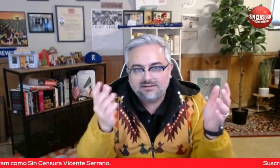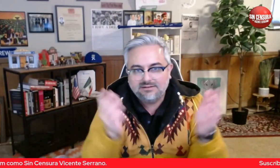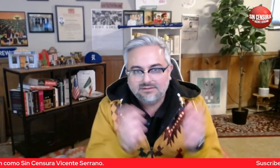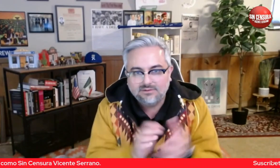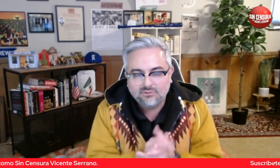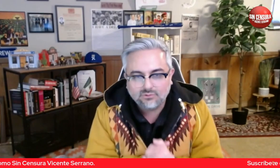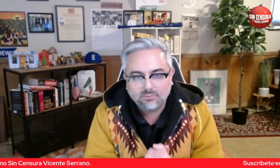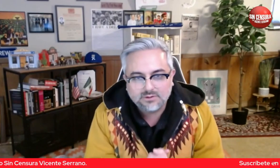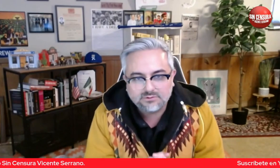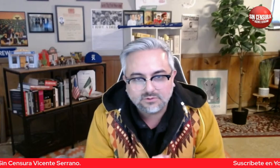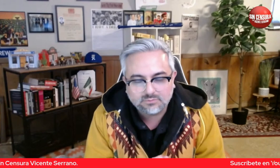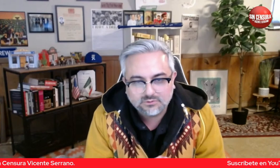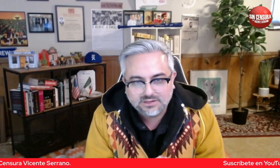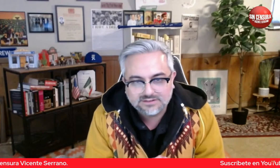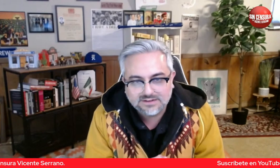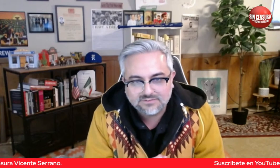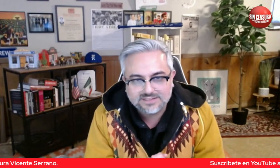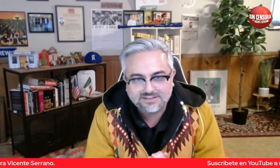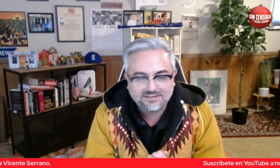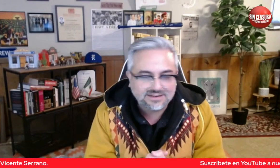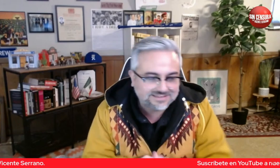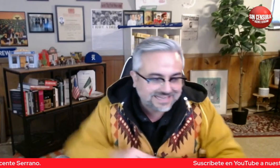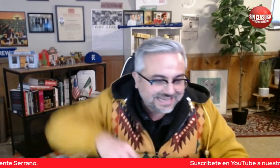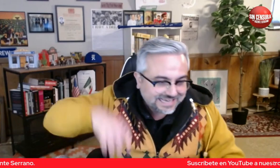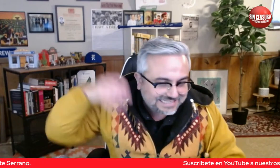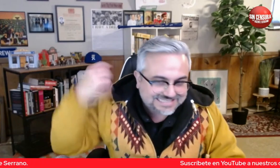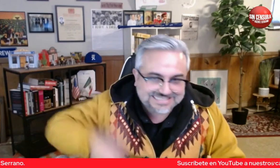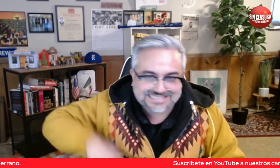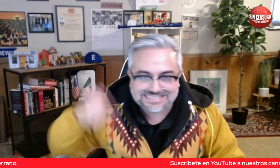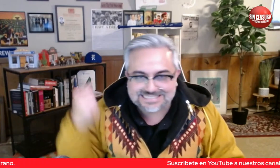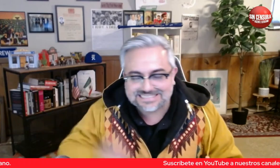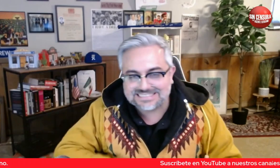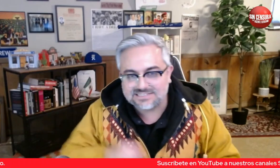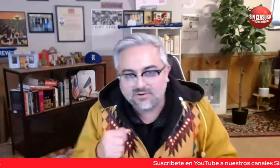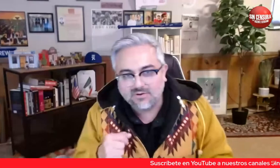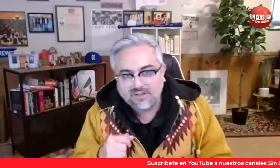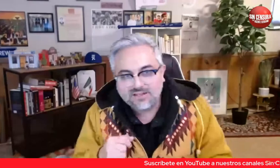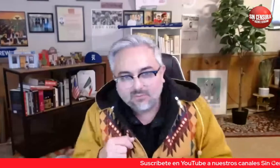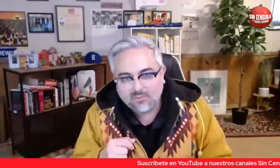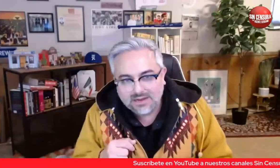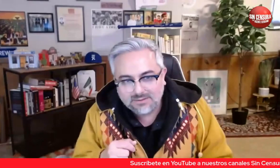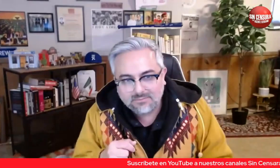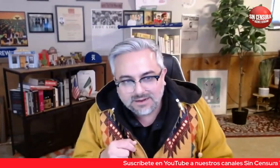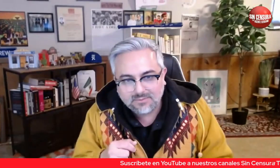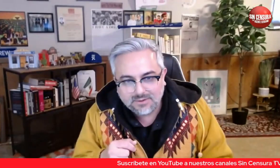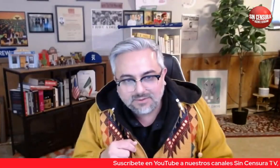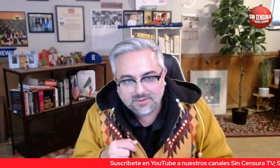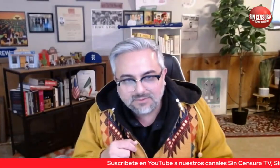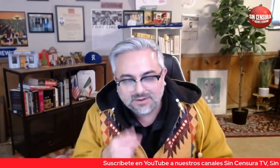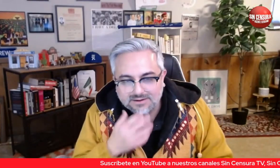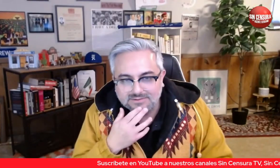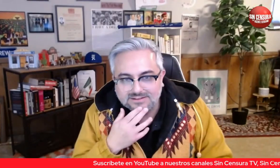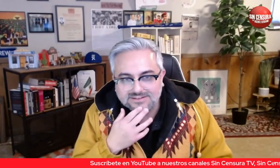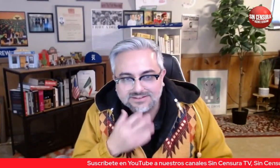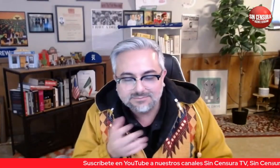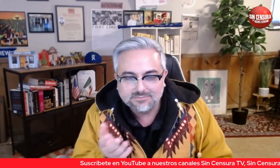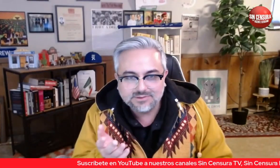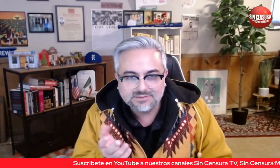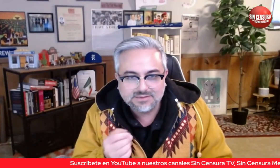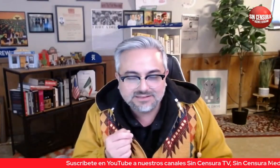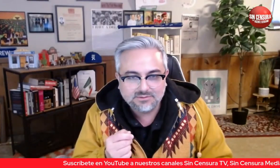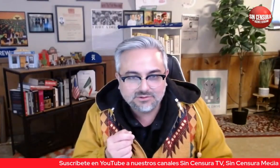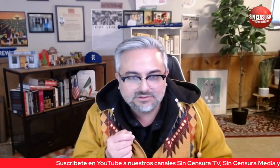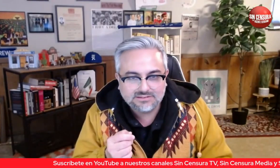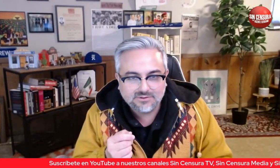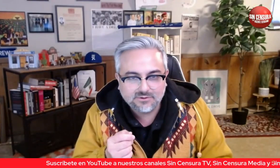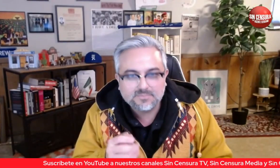a burlar los compañeros corresponsales de la fuente al hacer o guau, guau, guau, guau, guau, ¿no? Ante